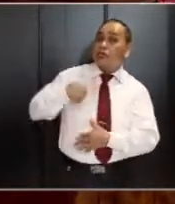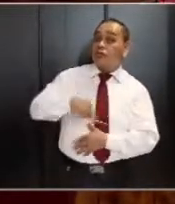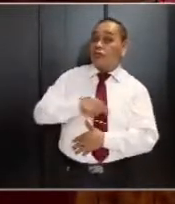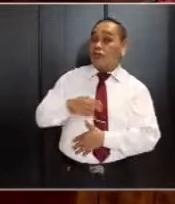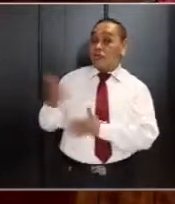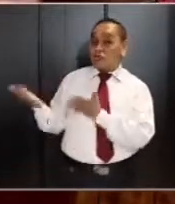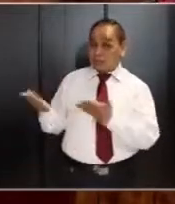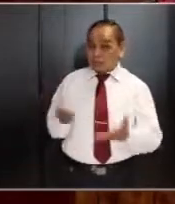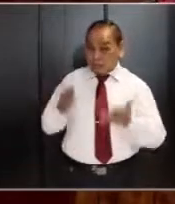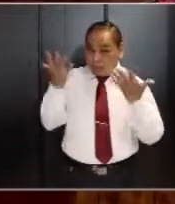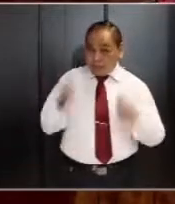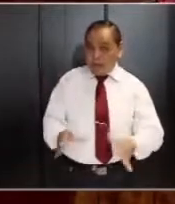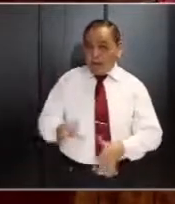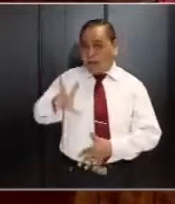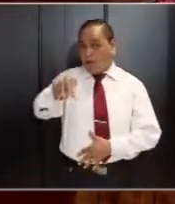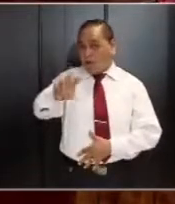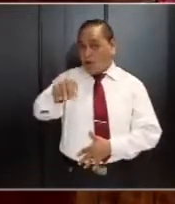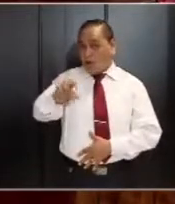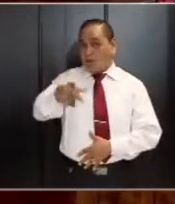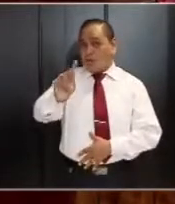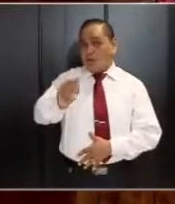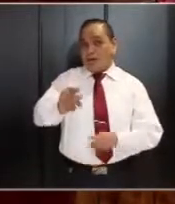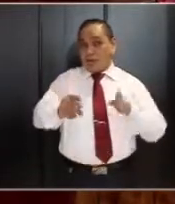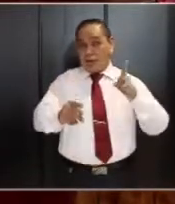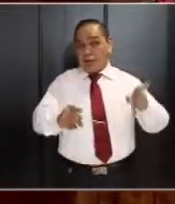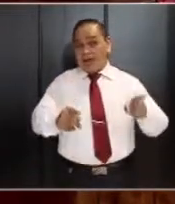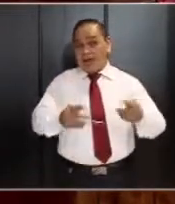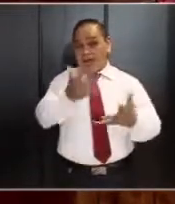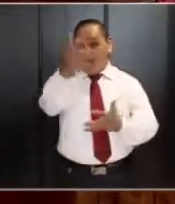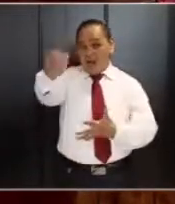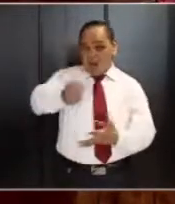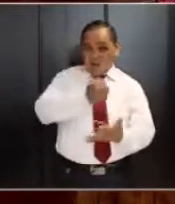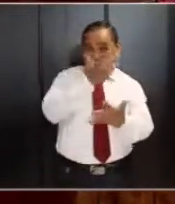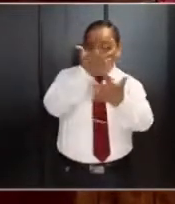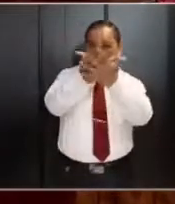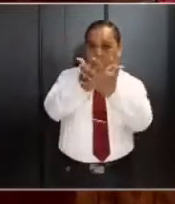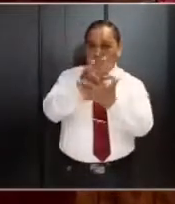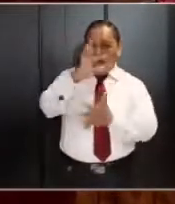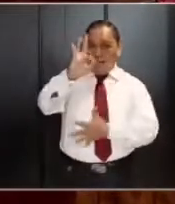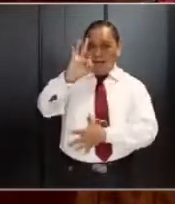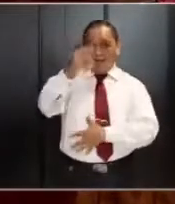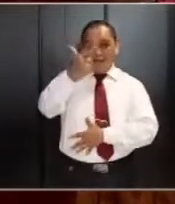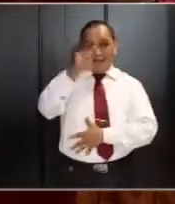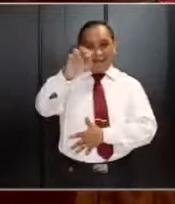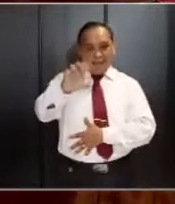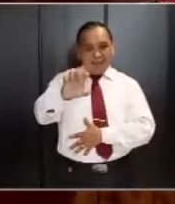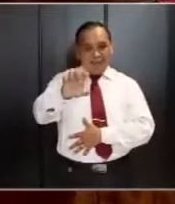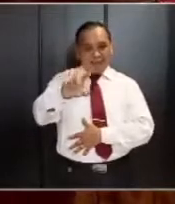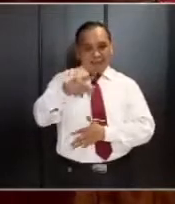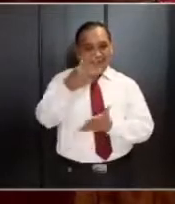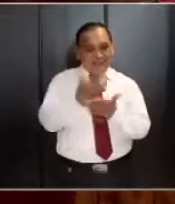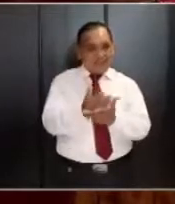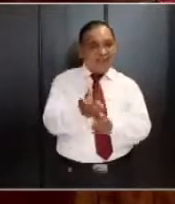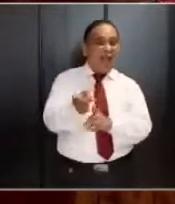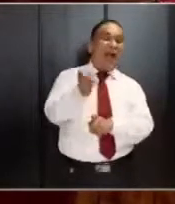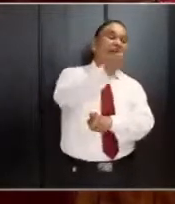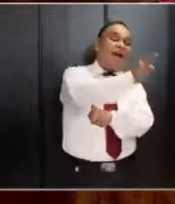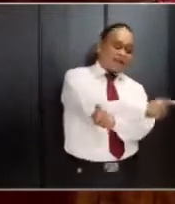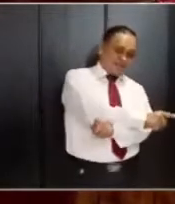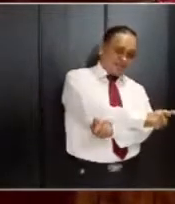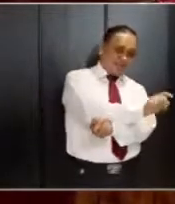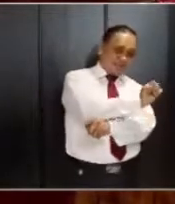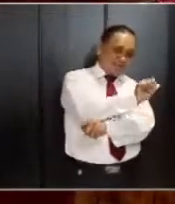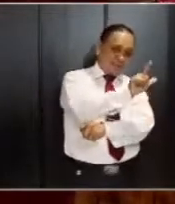nosotros. Y quien pide, quien solicita esta orden de aprehensión es la fiscal anticorrupción que había dejado el otro gobierno de